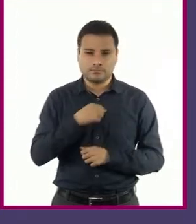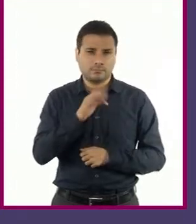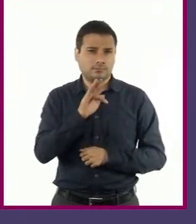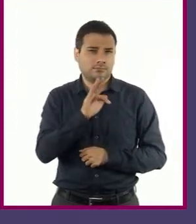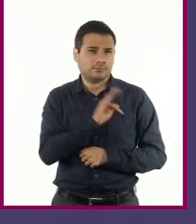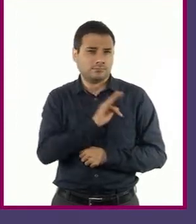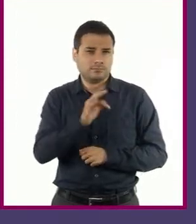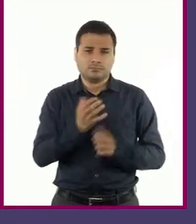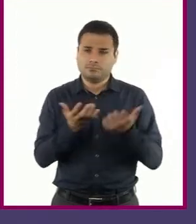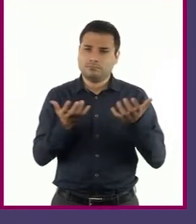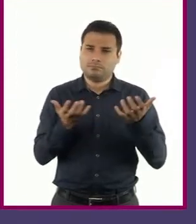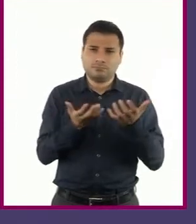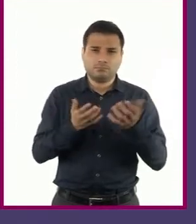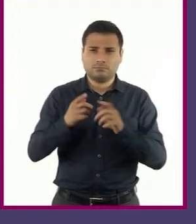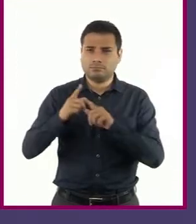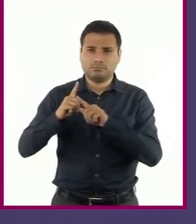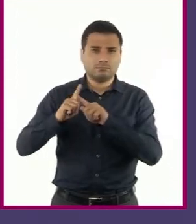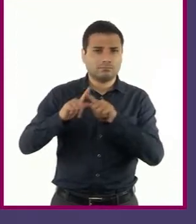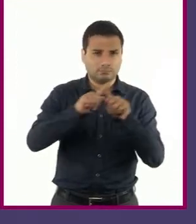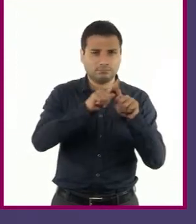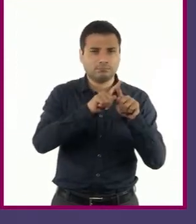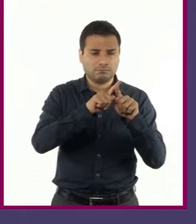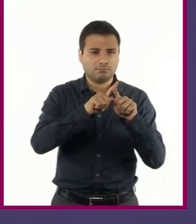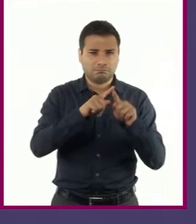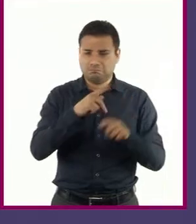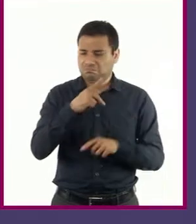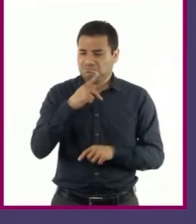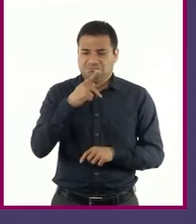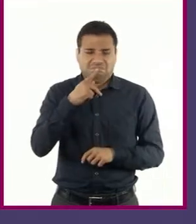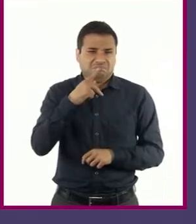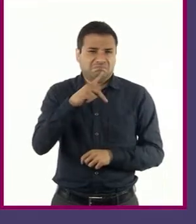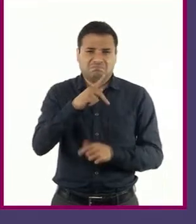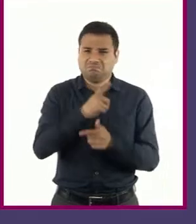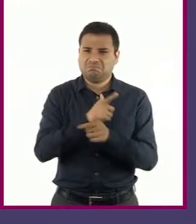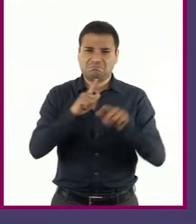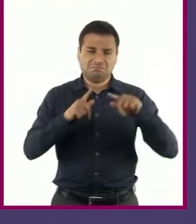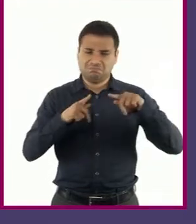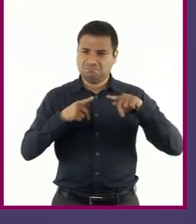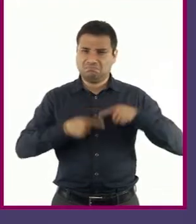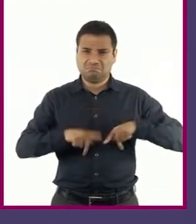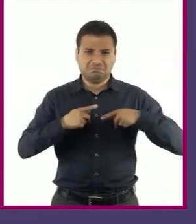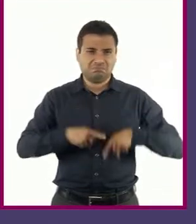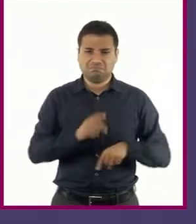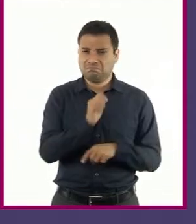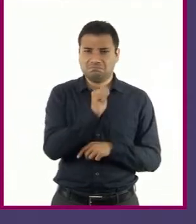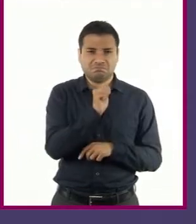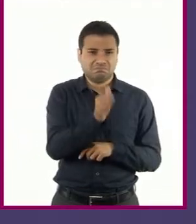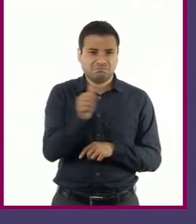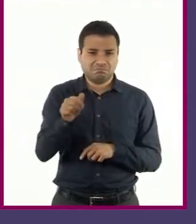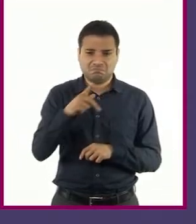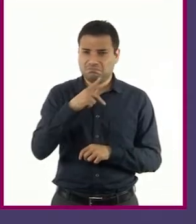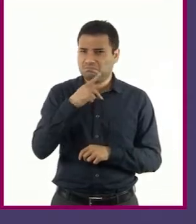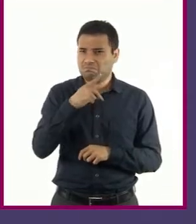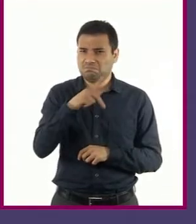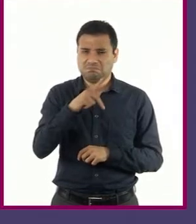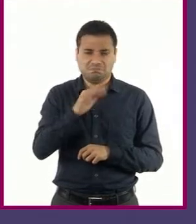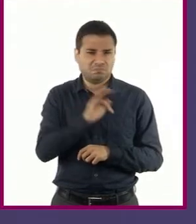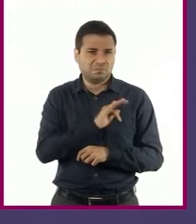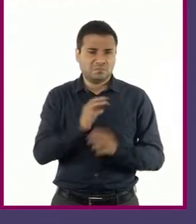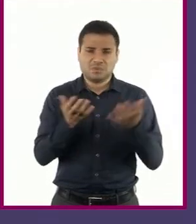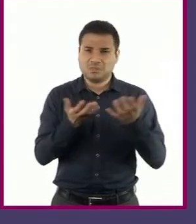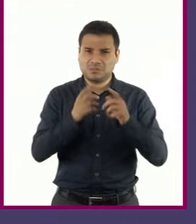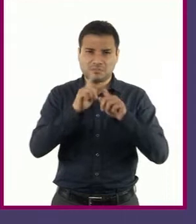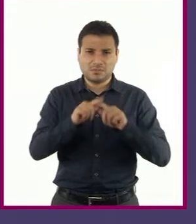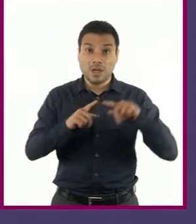sin interferencias ni amenazas. Esto es, que cada persona goce del derecho a realizar determinadas actividades sin que nadie